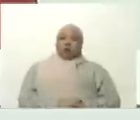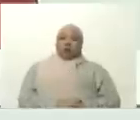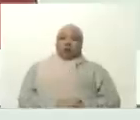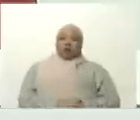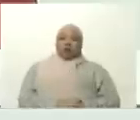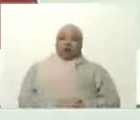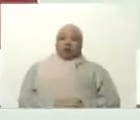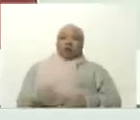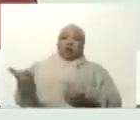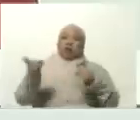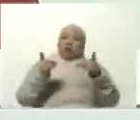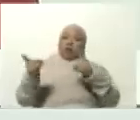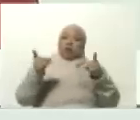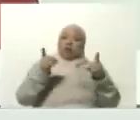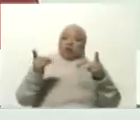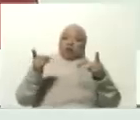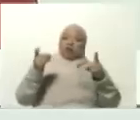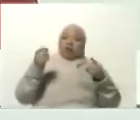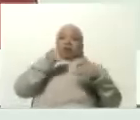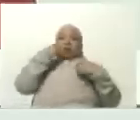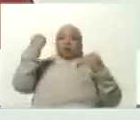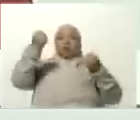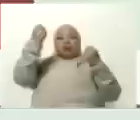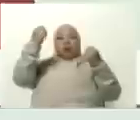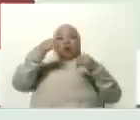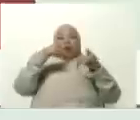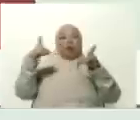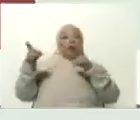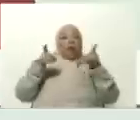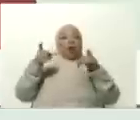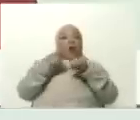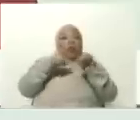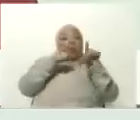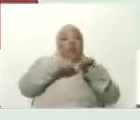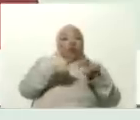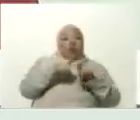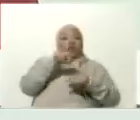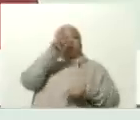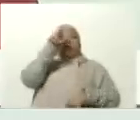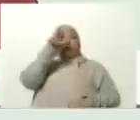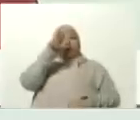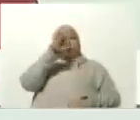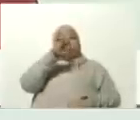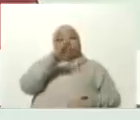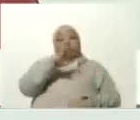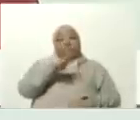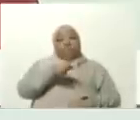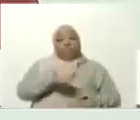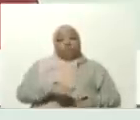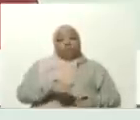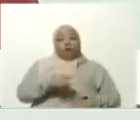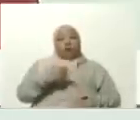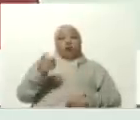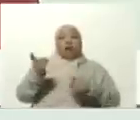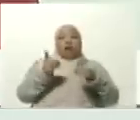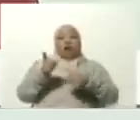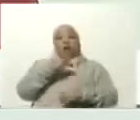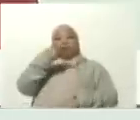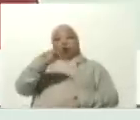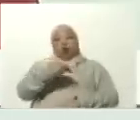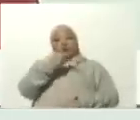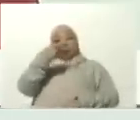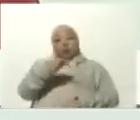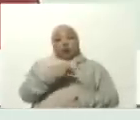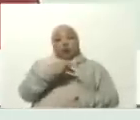Y el diálogo tiene muchas manifestaciones. Aquí diálogo todos los días con el poder popular. Pero el diálogo político con